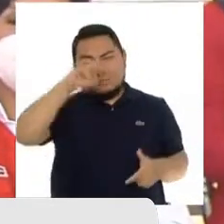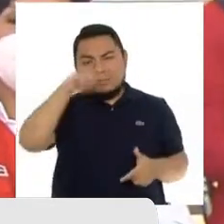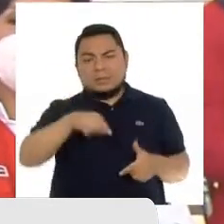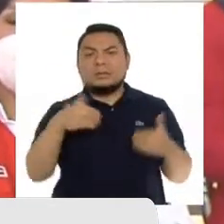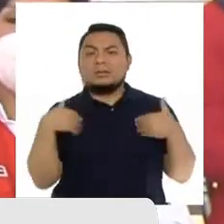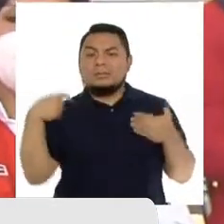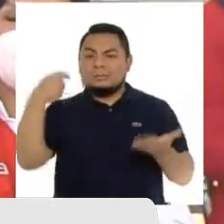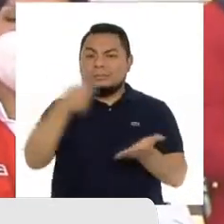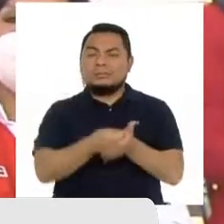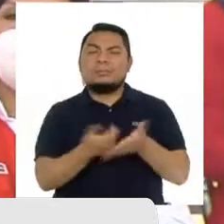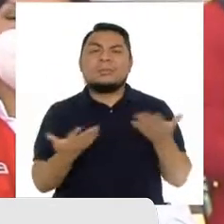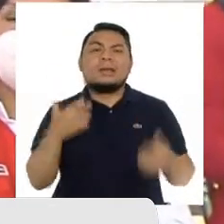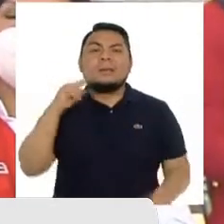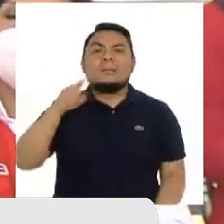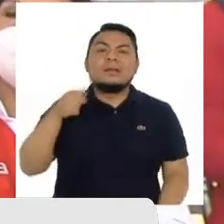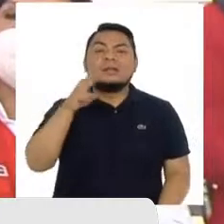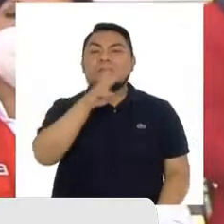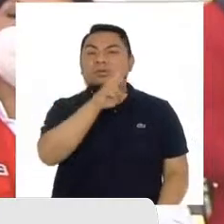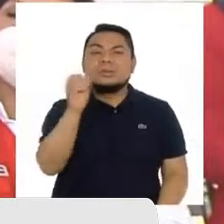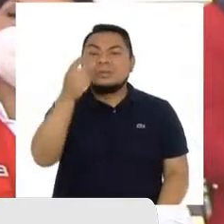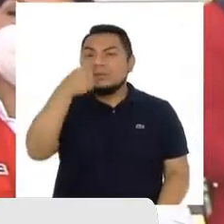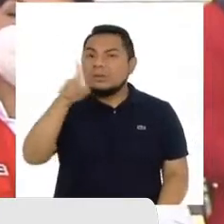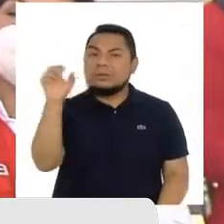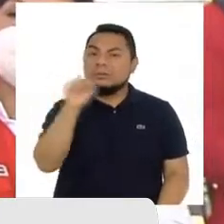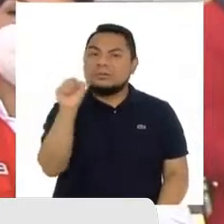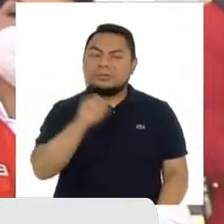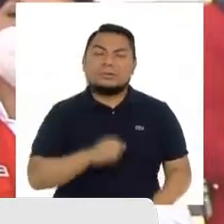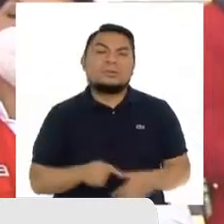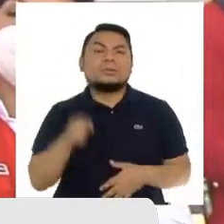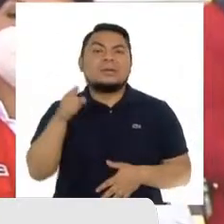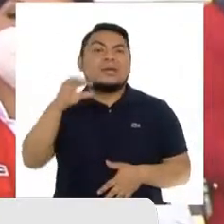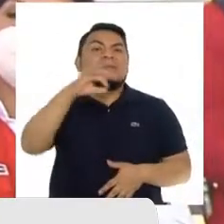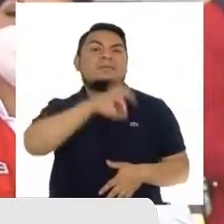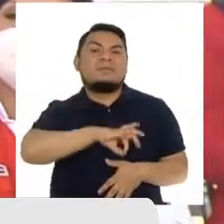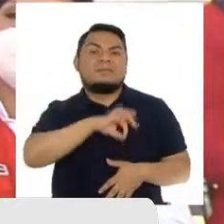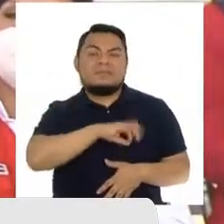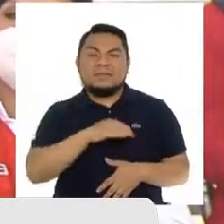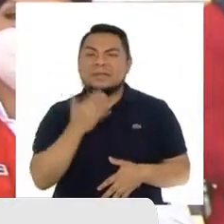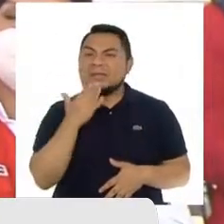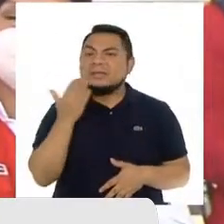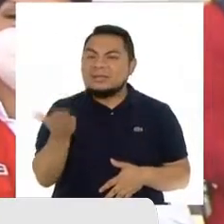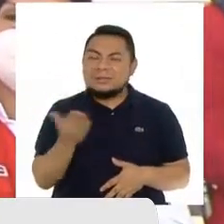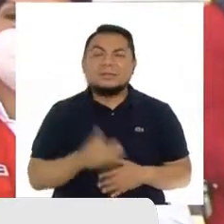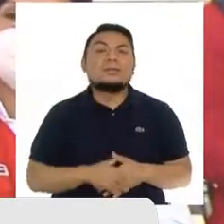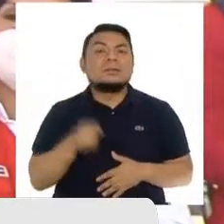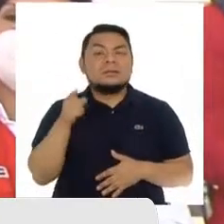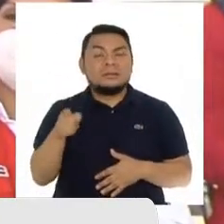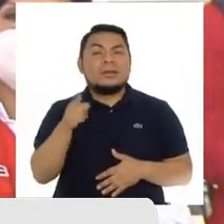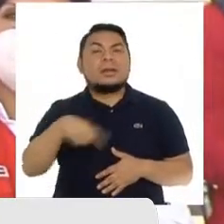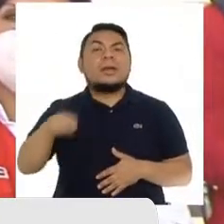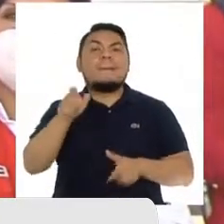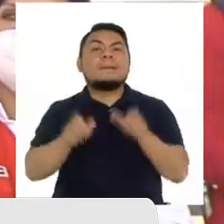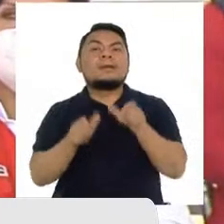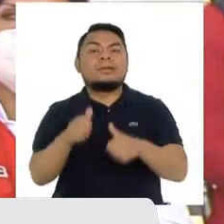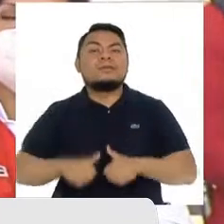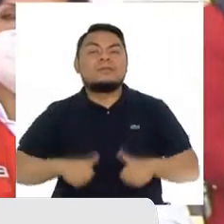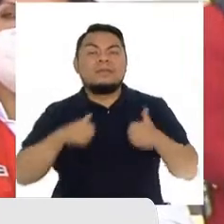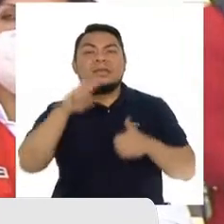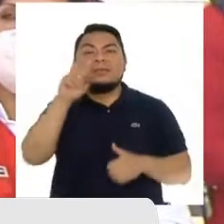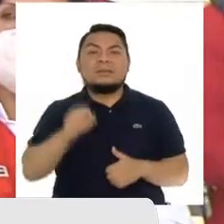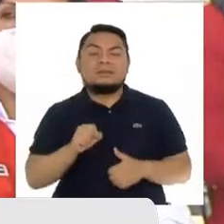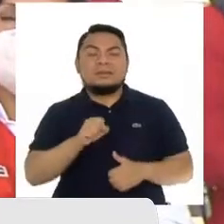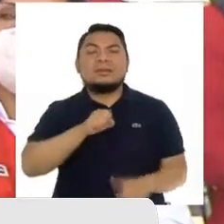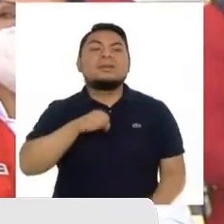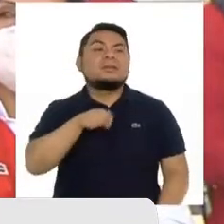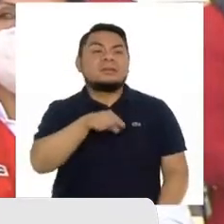una inversión de 1.200 millones de soles que beneficiará a los de villa el salvador san